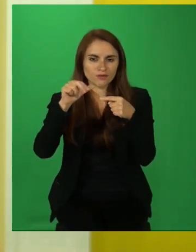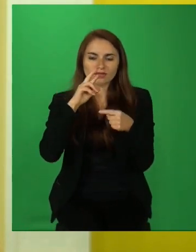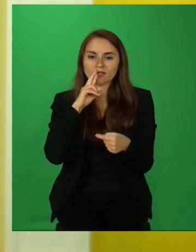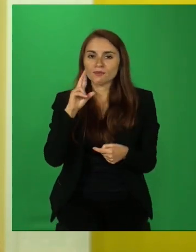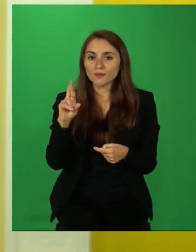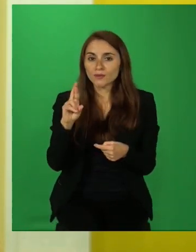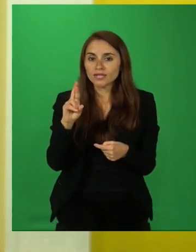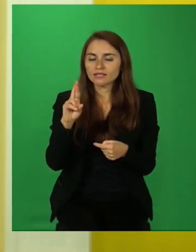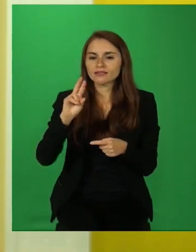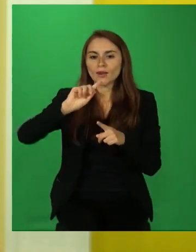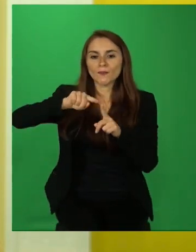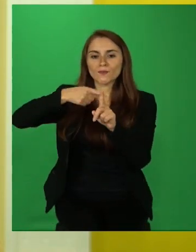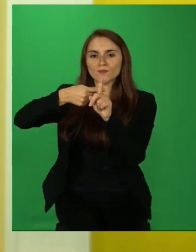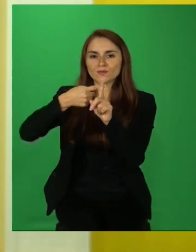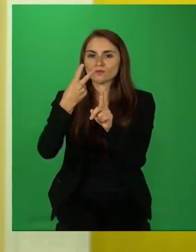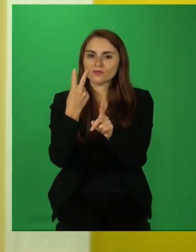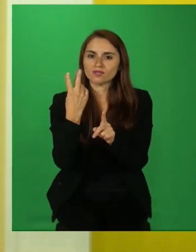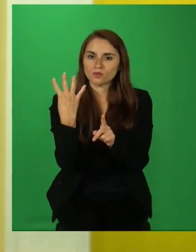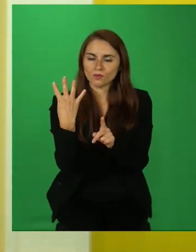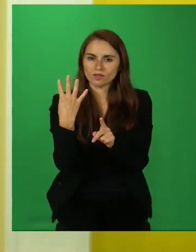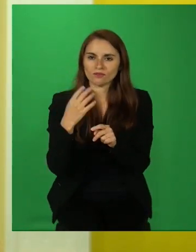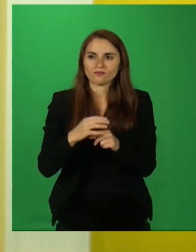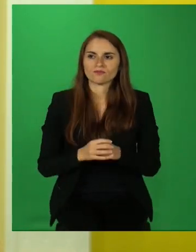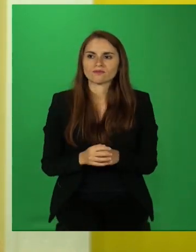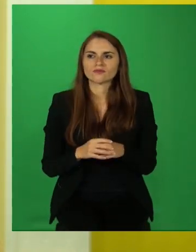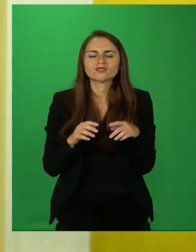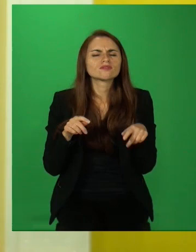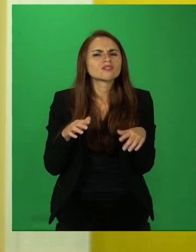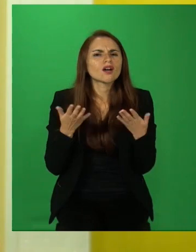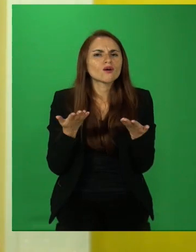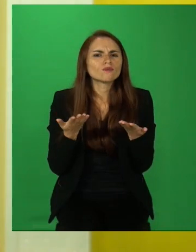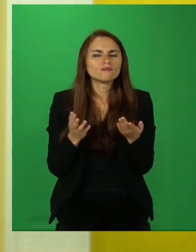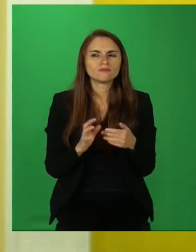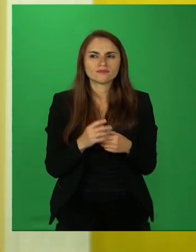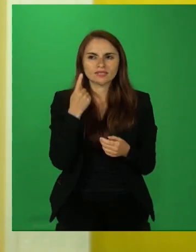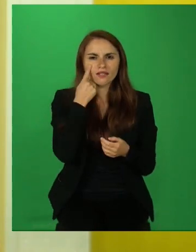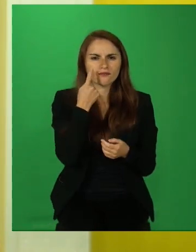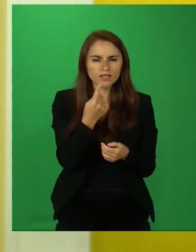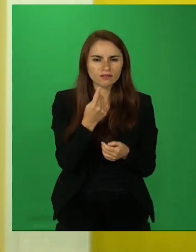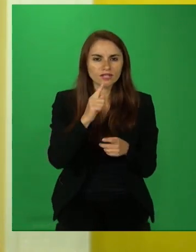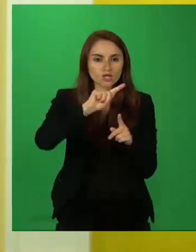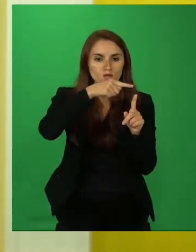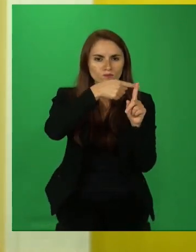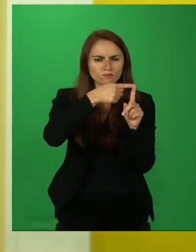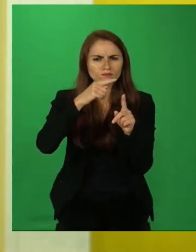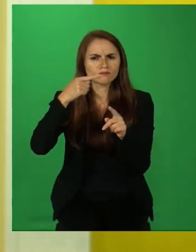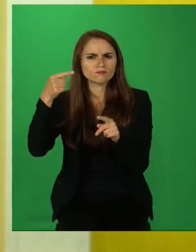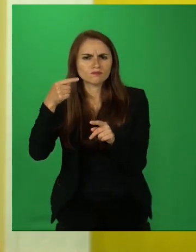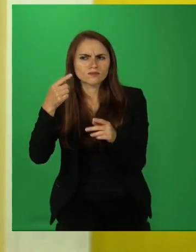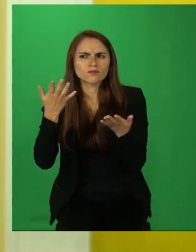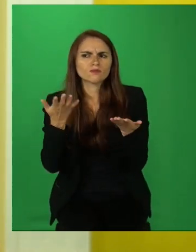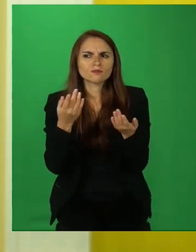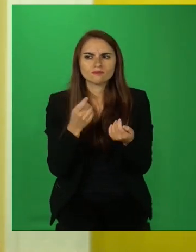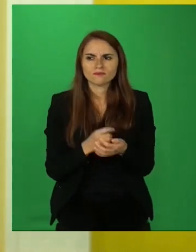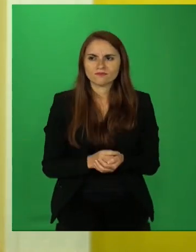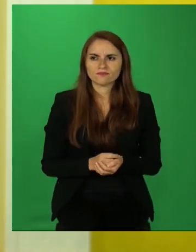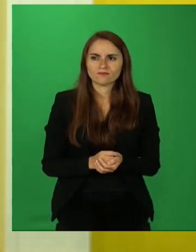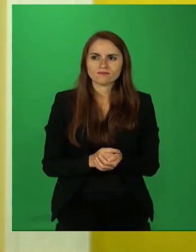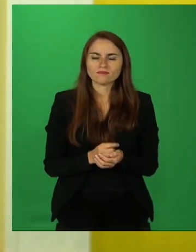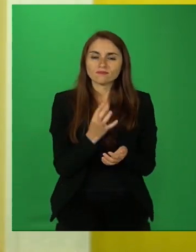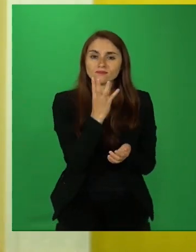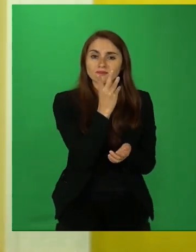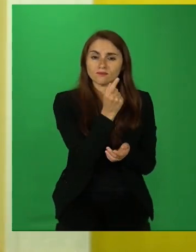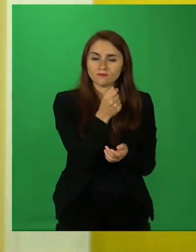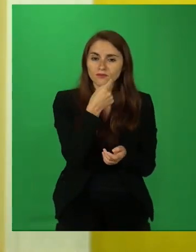24 positivos entonces ahora qué es lo que te tienes que fijar en los signos mira un número